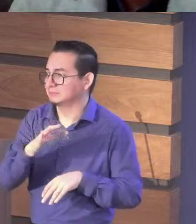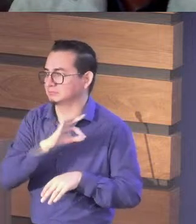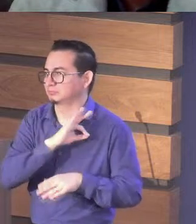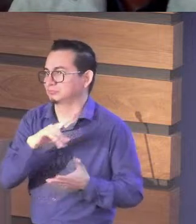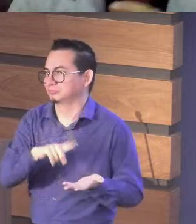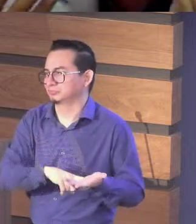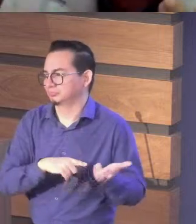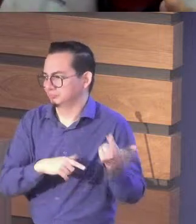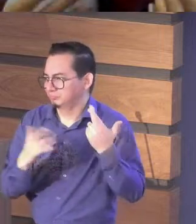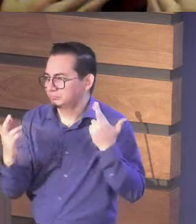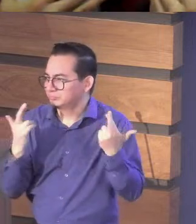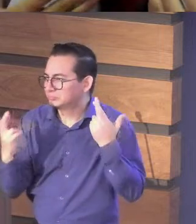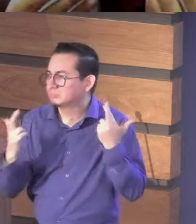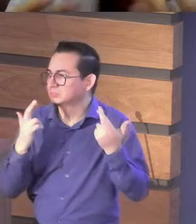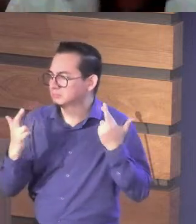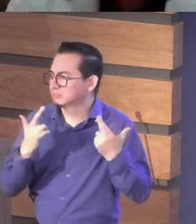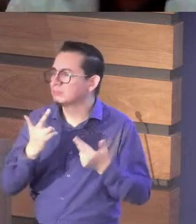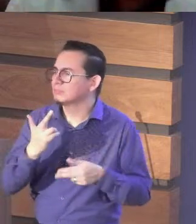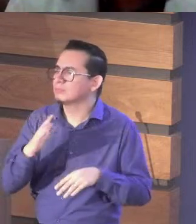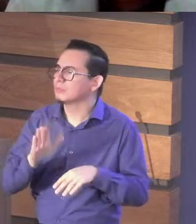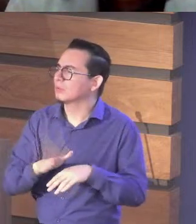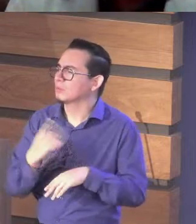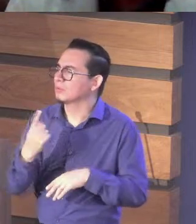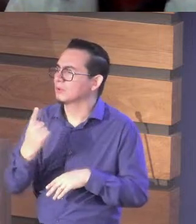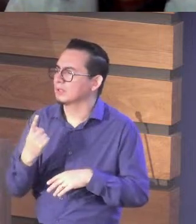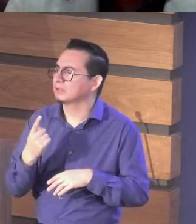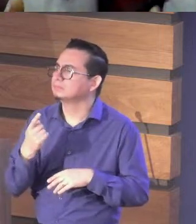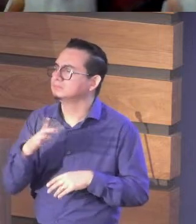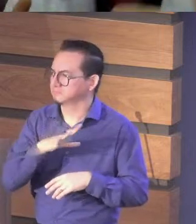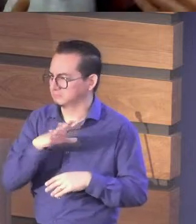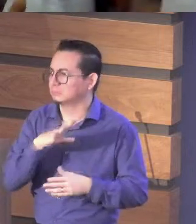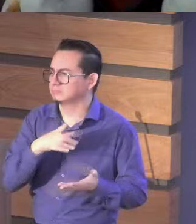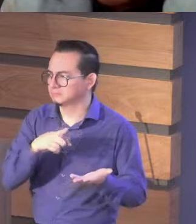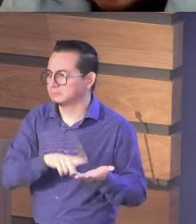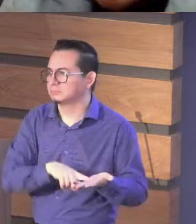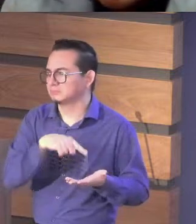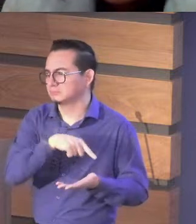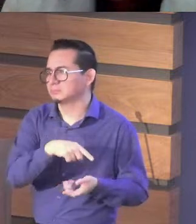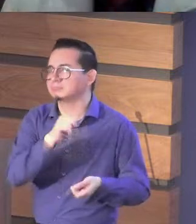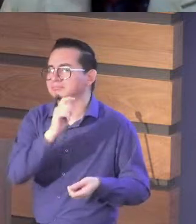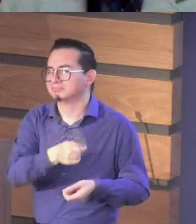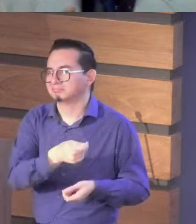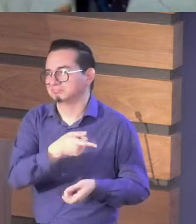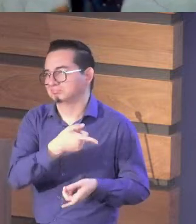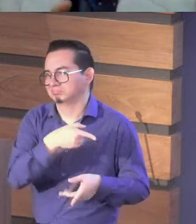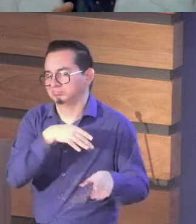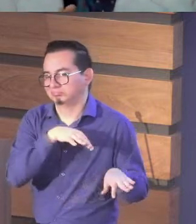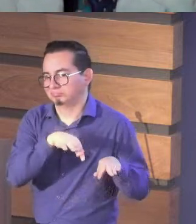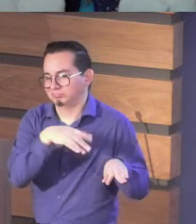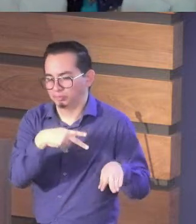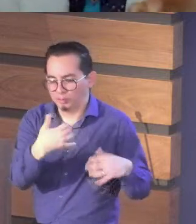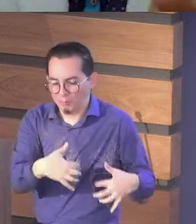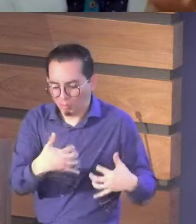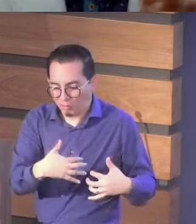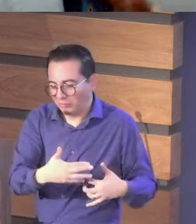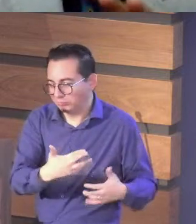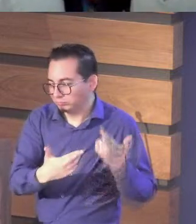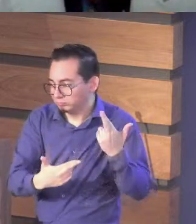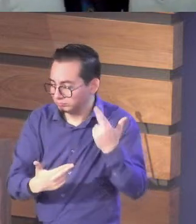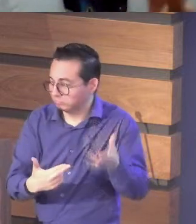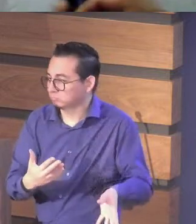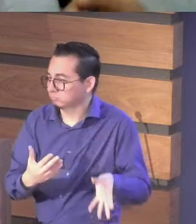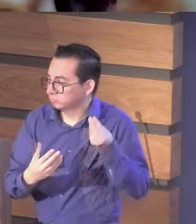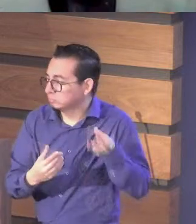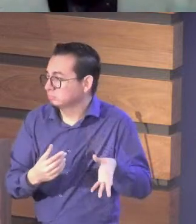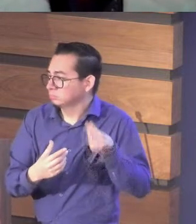no estaría expuesto al ruido de los buses que esto genera. Entonces, el problema en sí